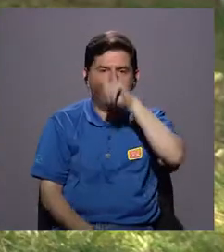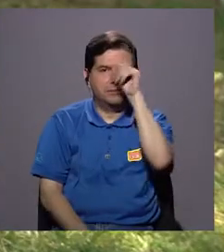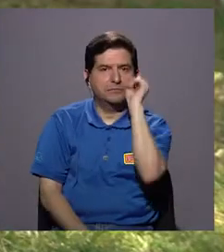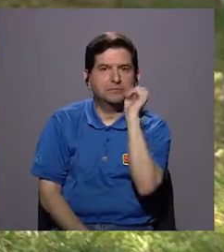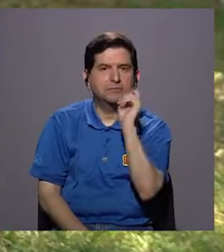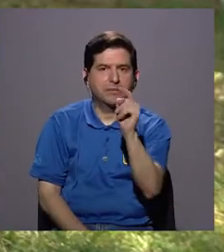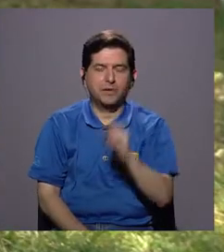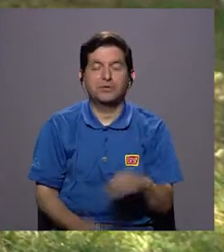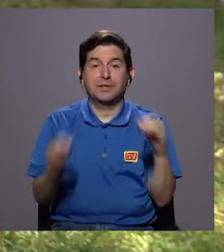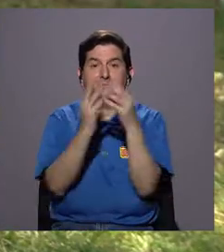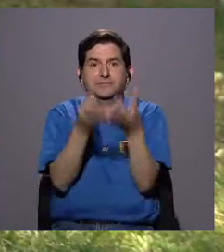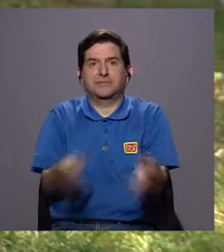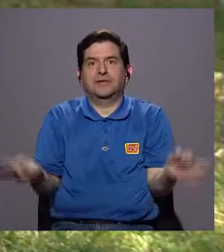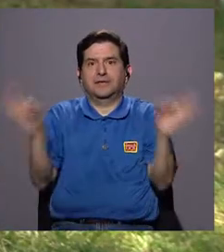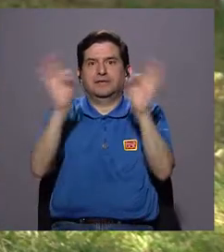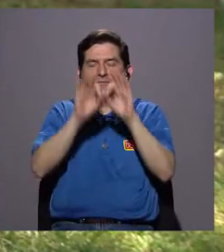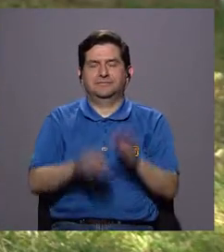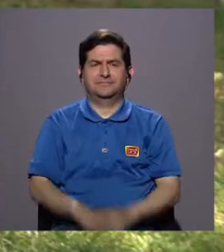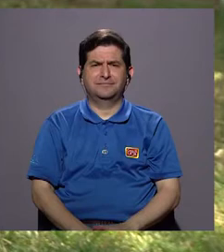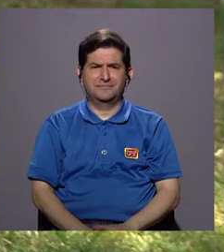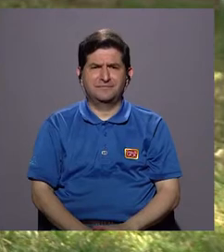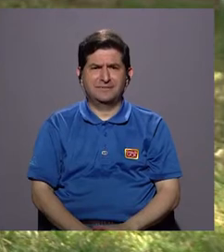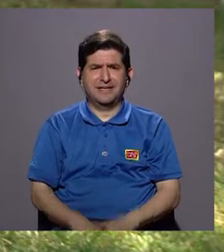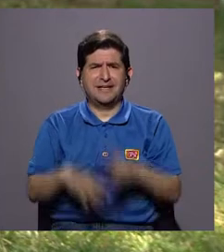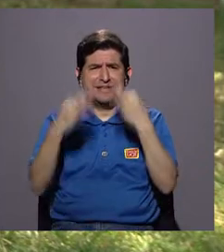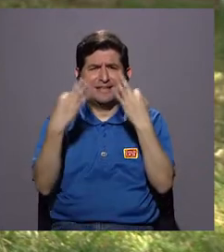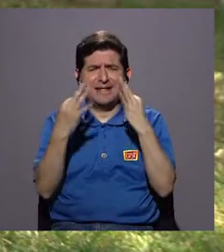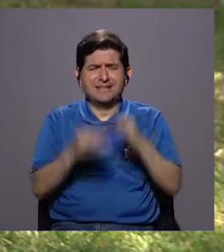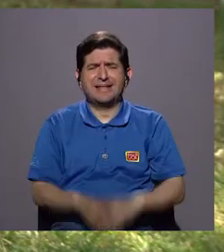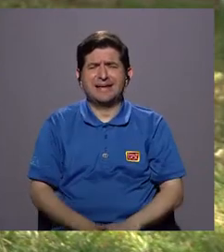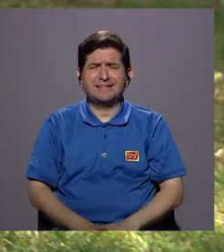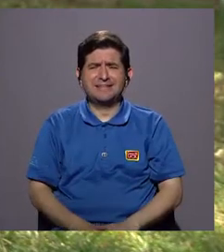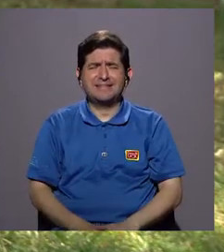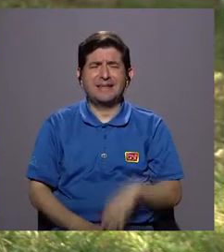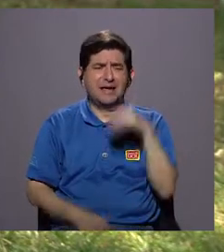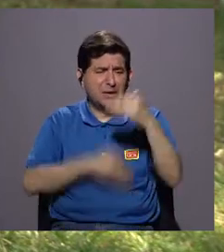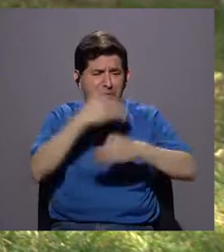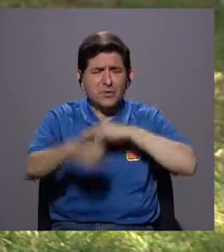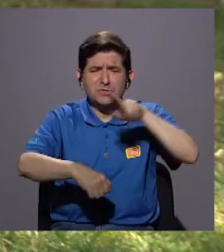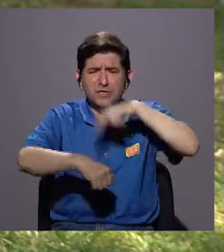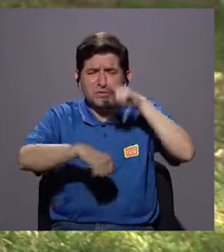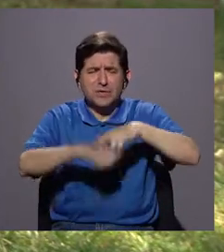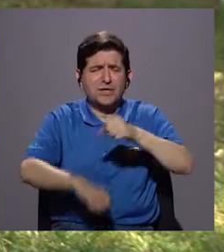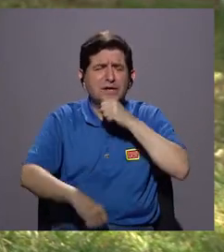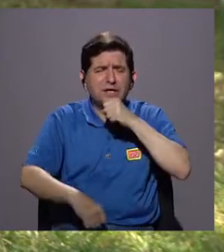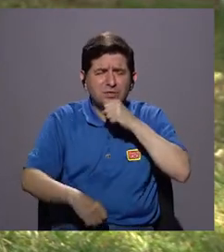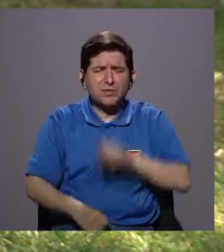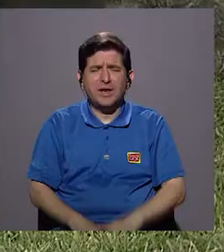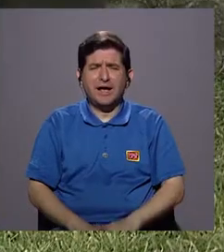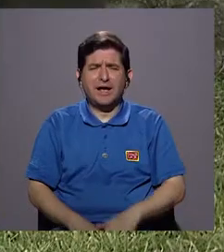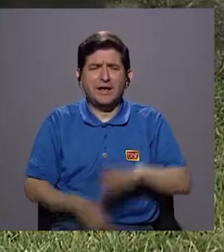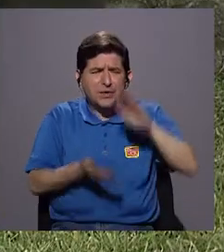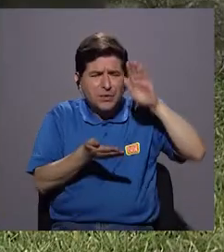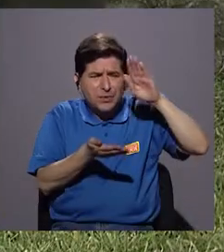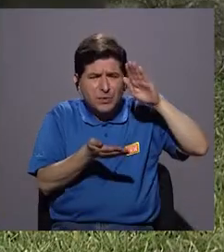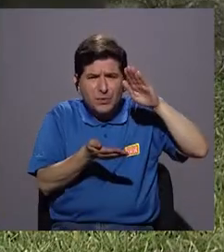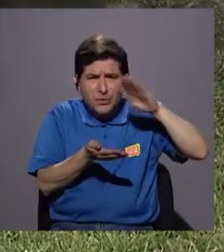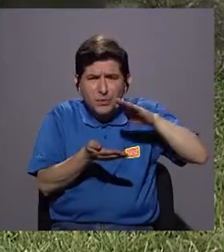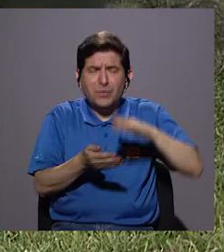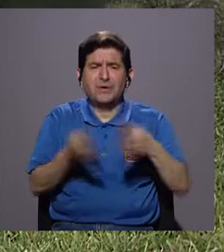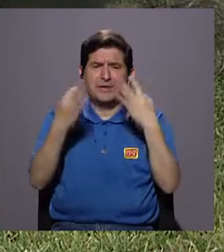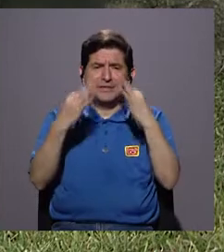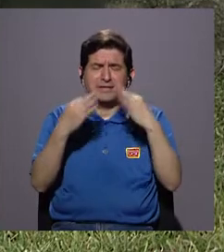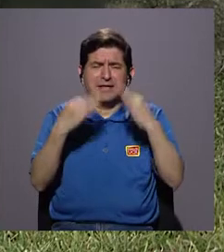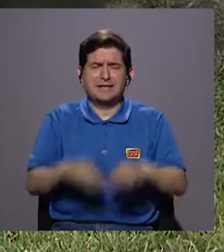hacer la pregunta del millón. ¿Cómo podemos atenuar ese proceso natural de envejecimiento? El desgaste